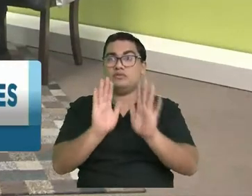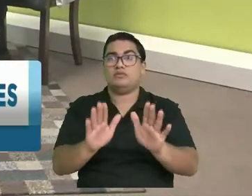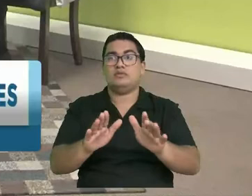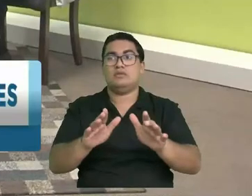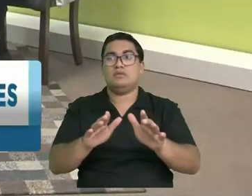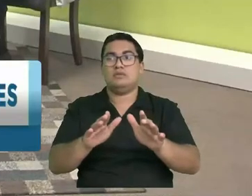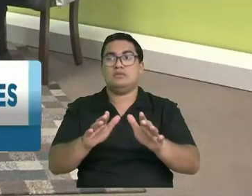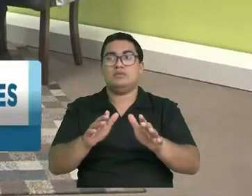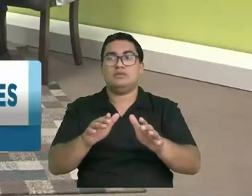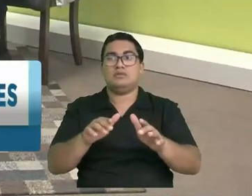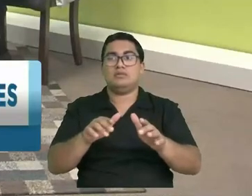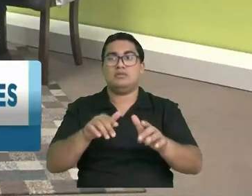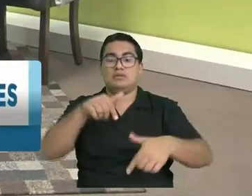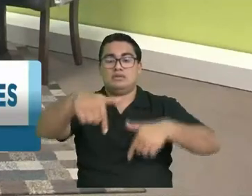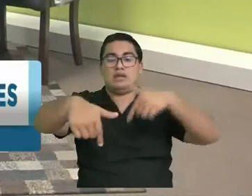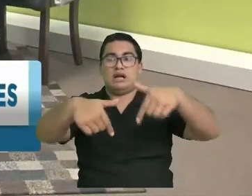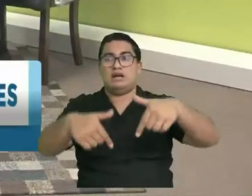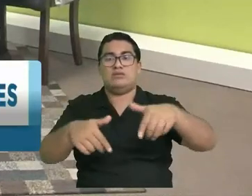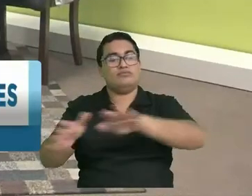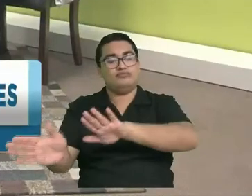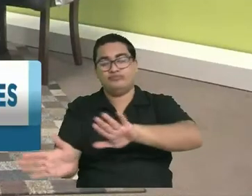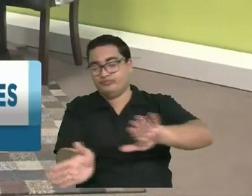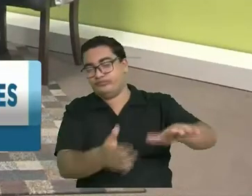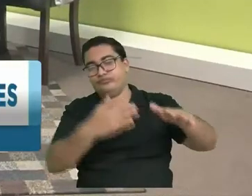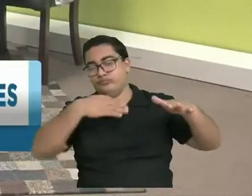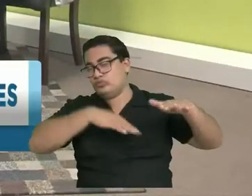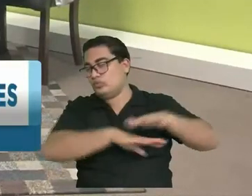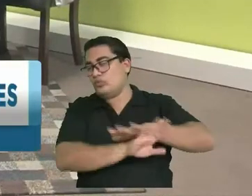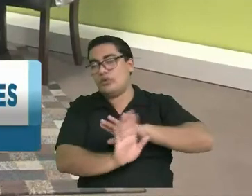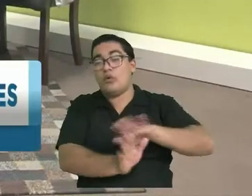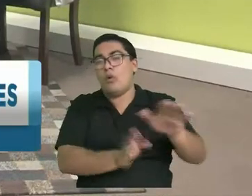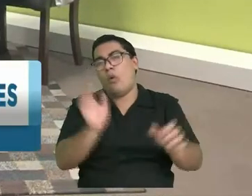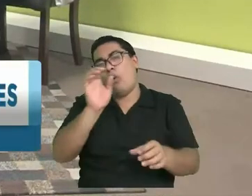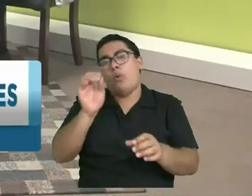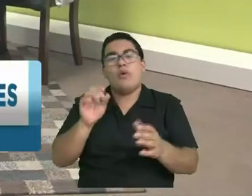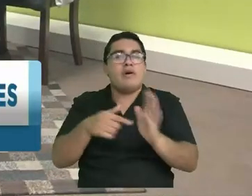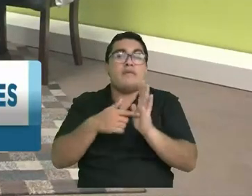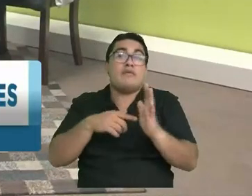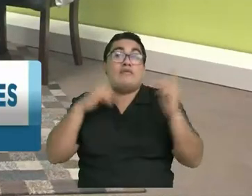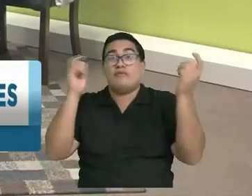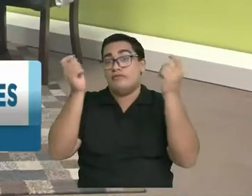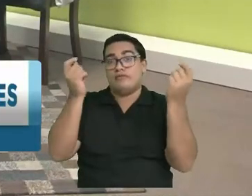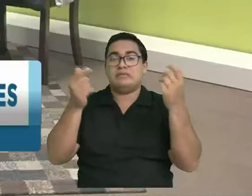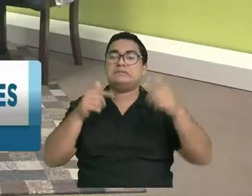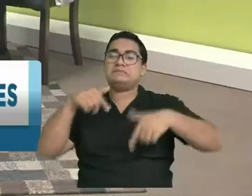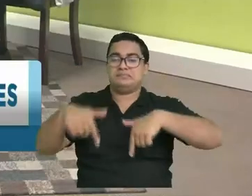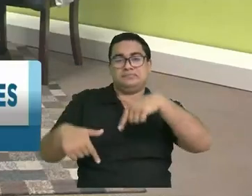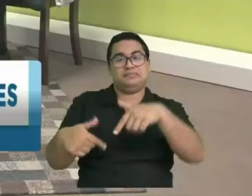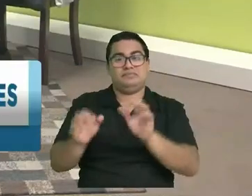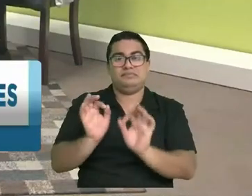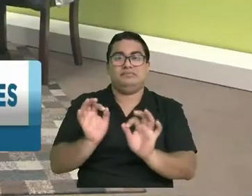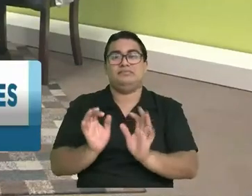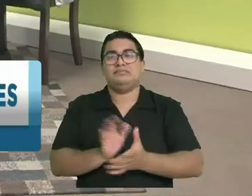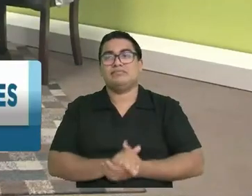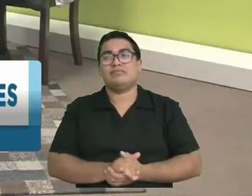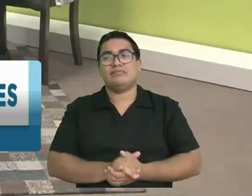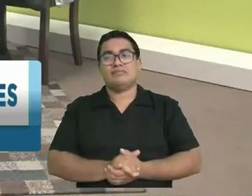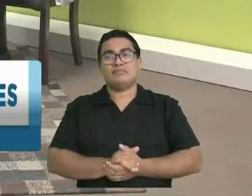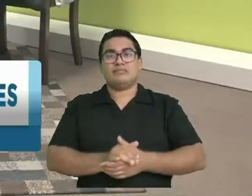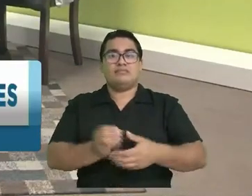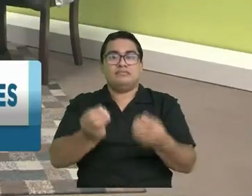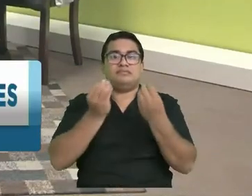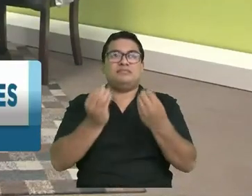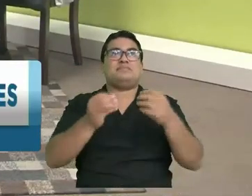más importante. Guardadito o regalarlo. O sea, usarlos ocasionalmente porque es algo que no vas a poder evitar. Uh-huh.